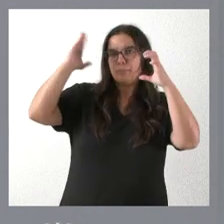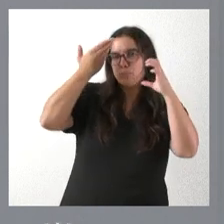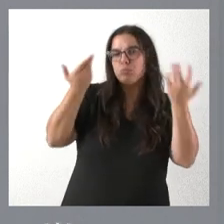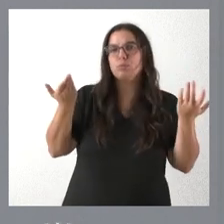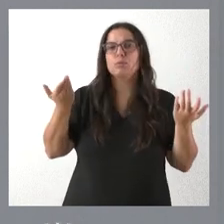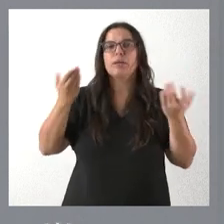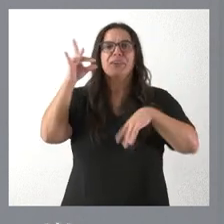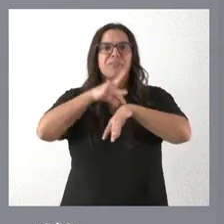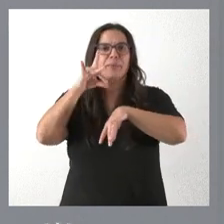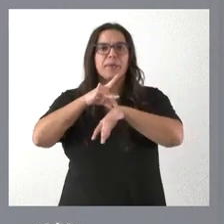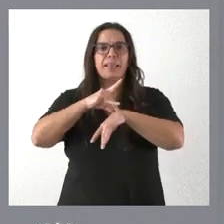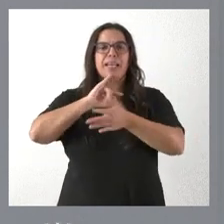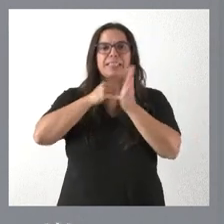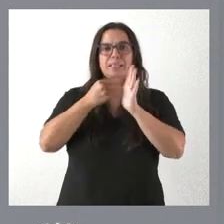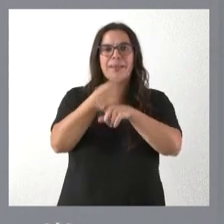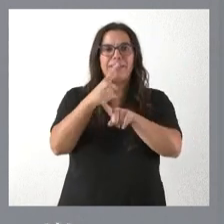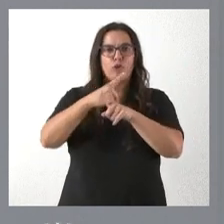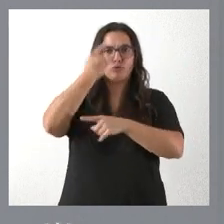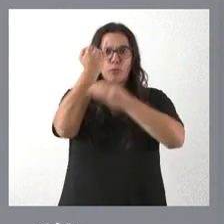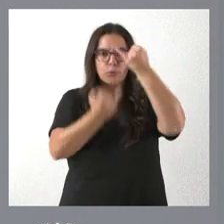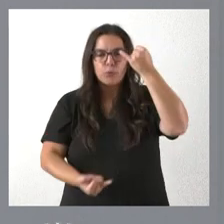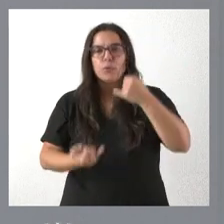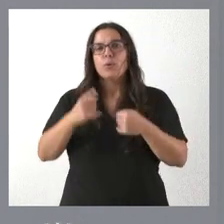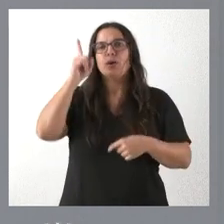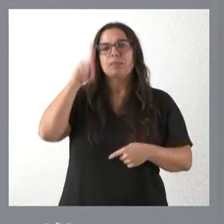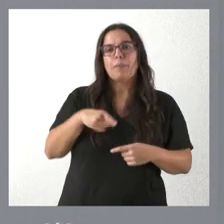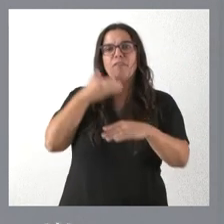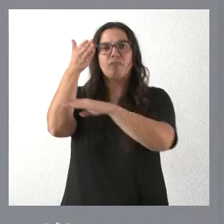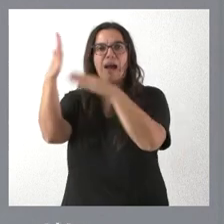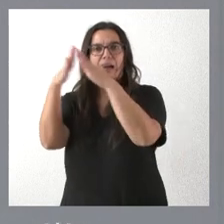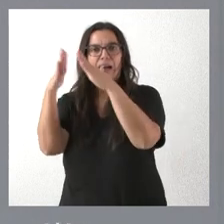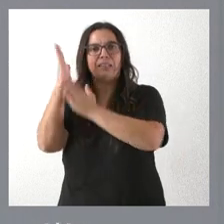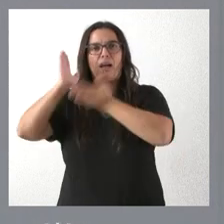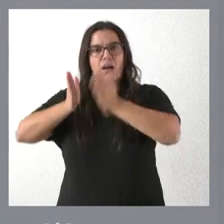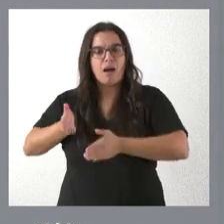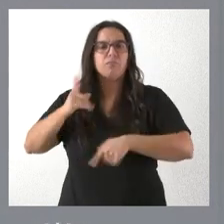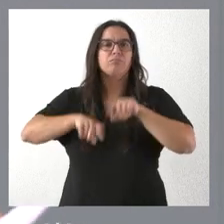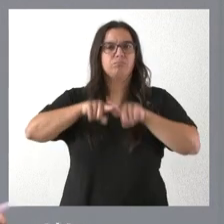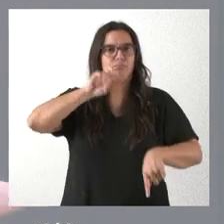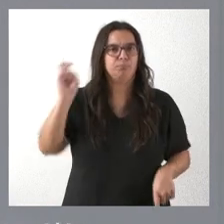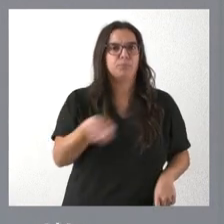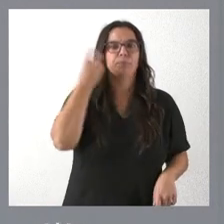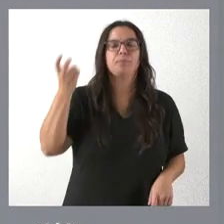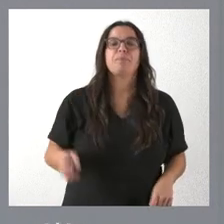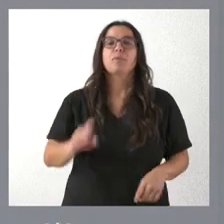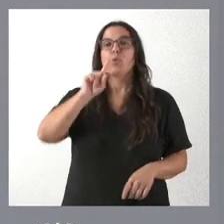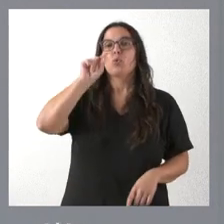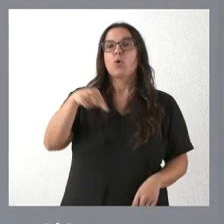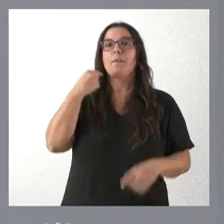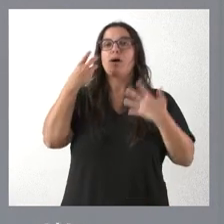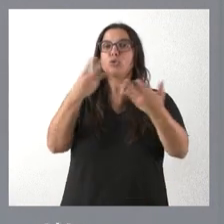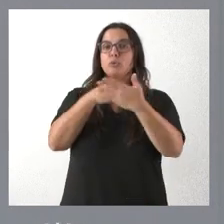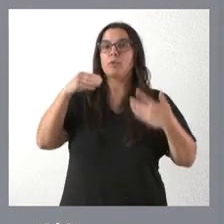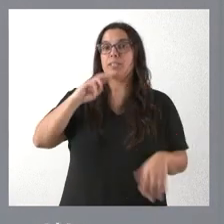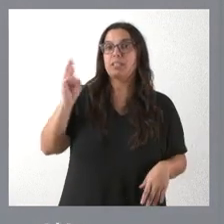enfermedades del sistema nervioso central rehabilitación domiciliaria etc 1,8 millones de euros para